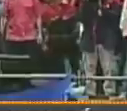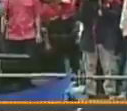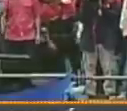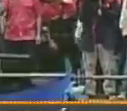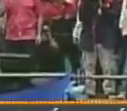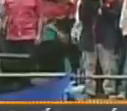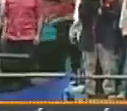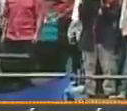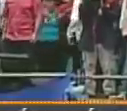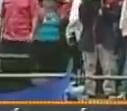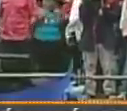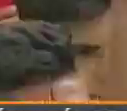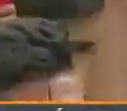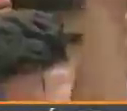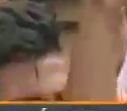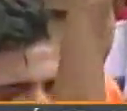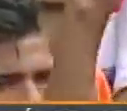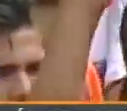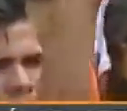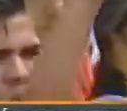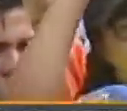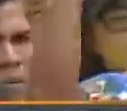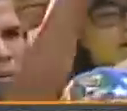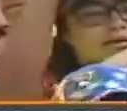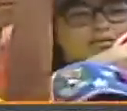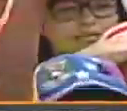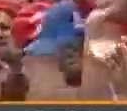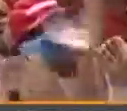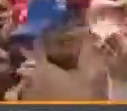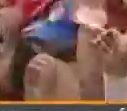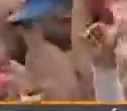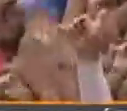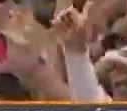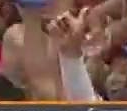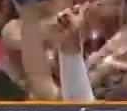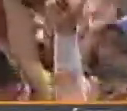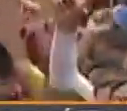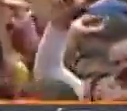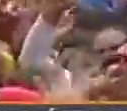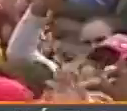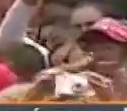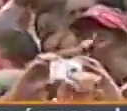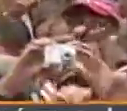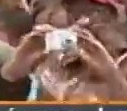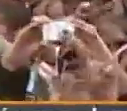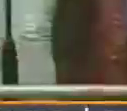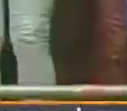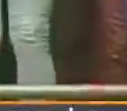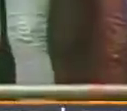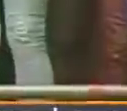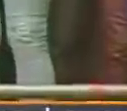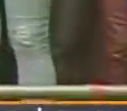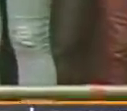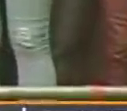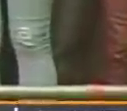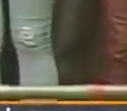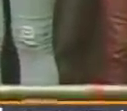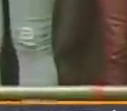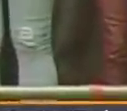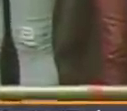revolucionarias iban a estar en la calle hoy diciendo: ¡Margarita, victoria,